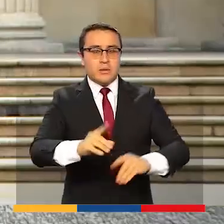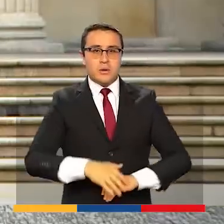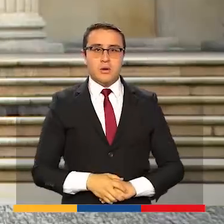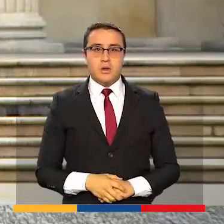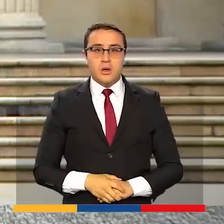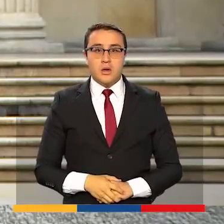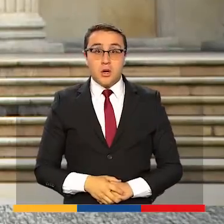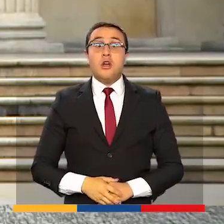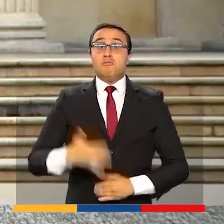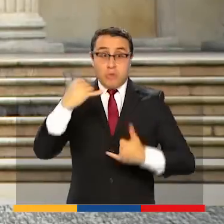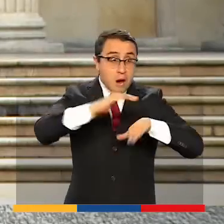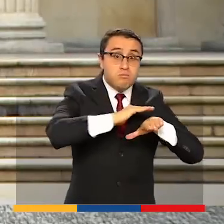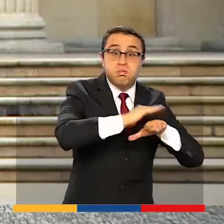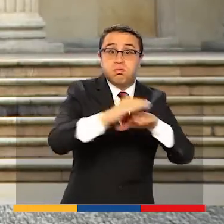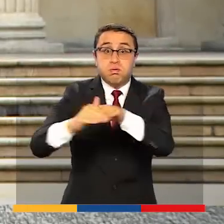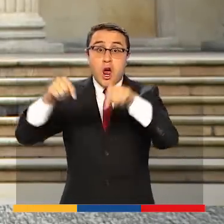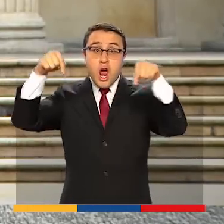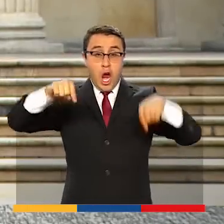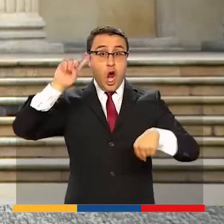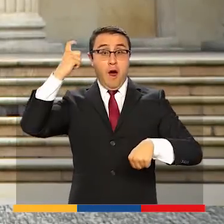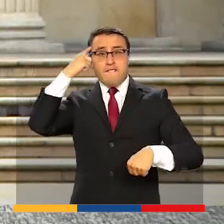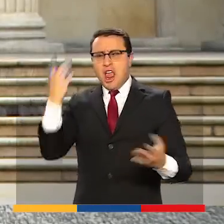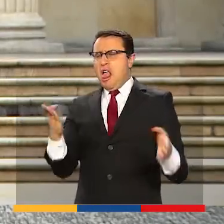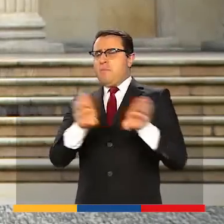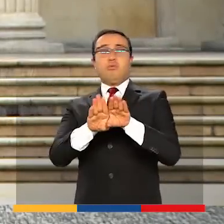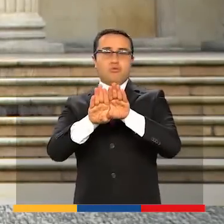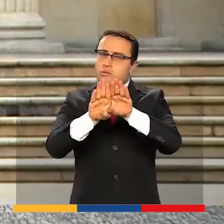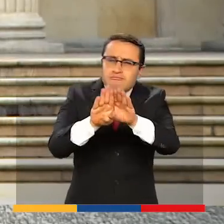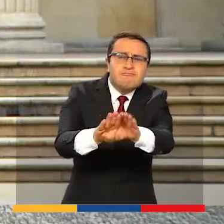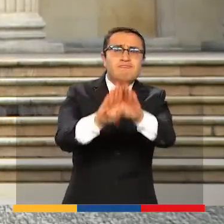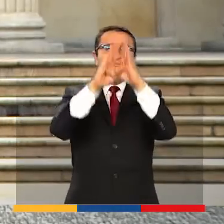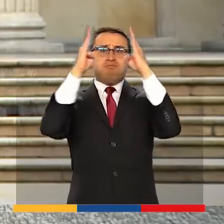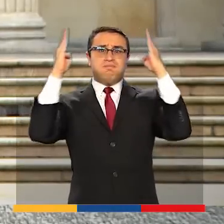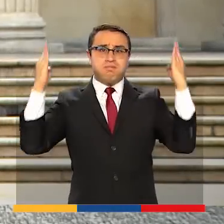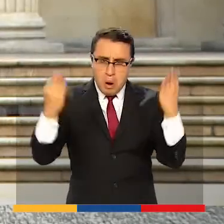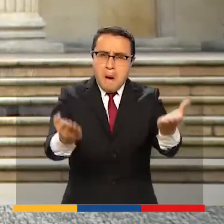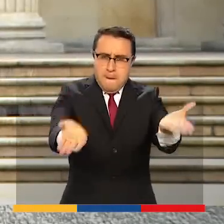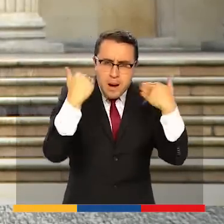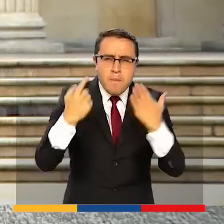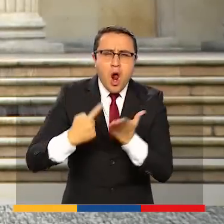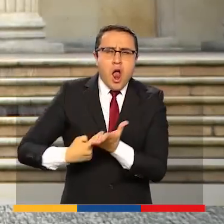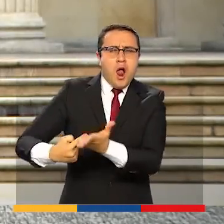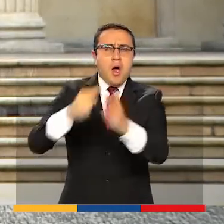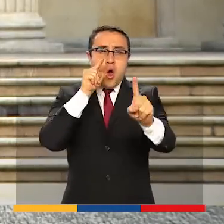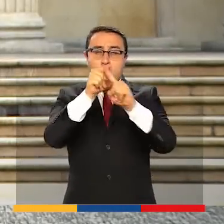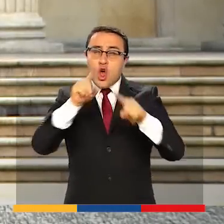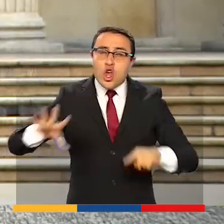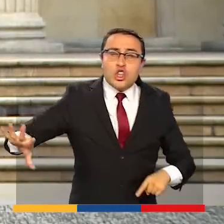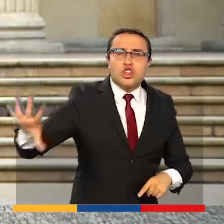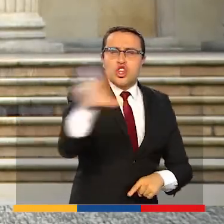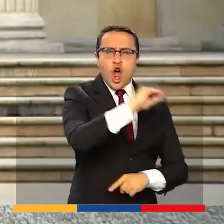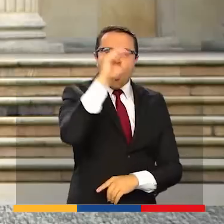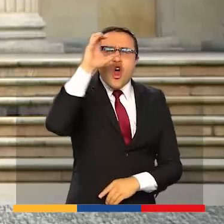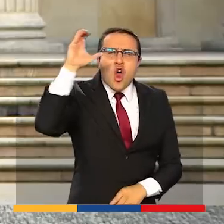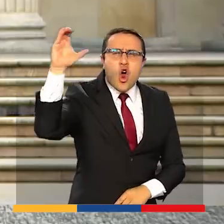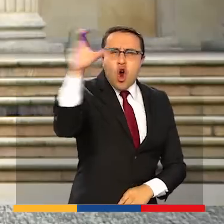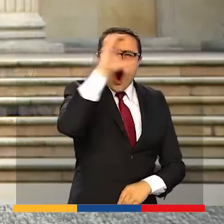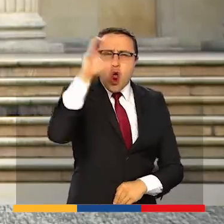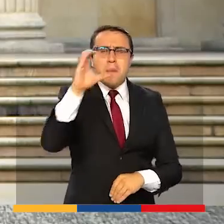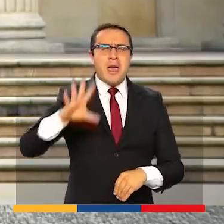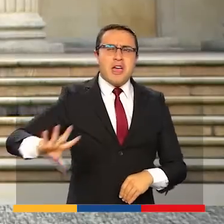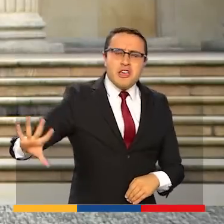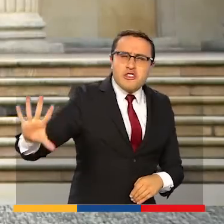y las puertas están abiertas para que toda Colombia, todo el pueblo, a